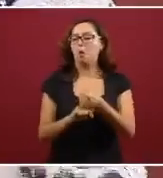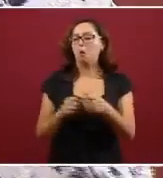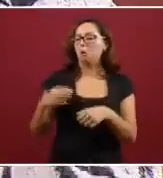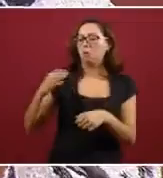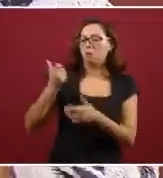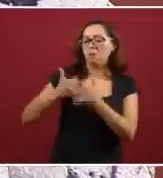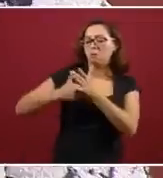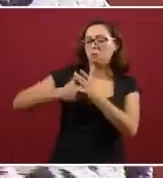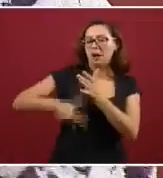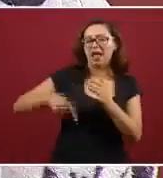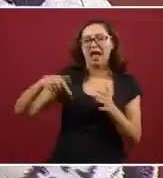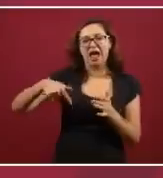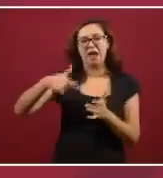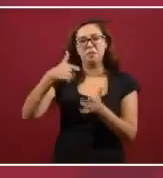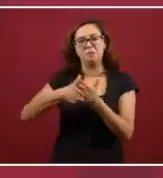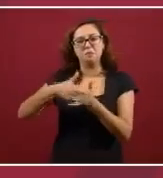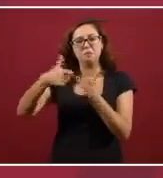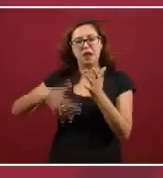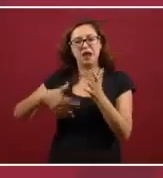norteamericano, entonces